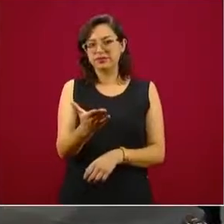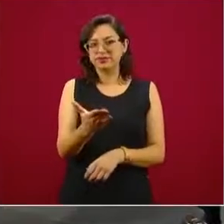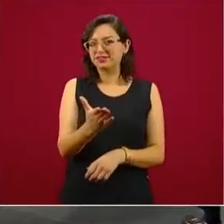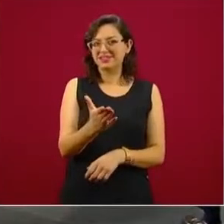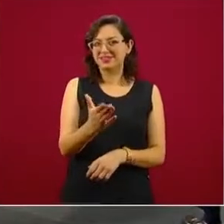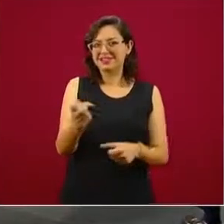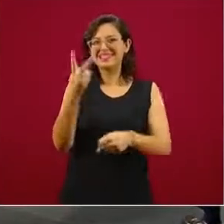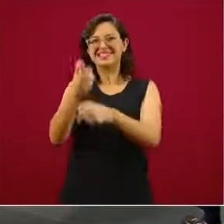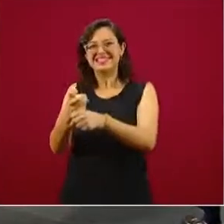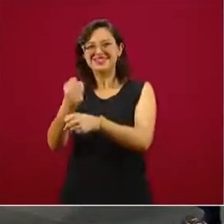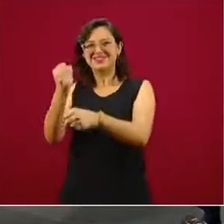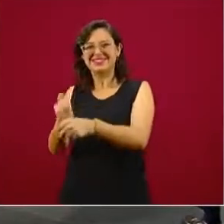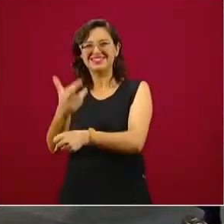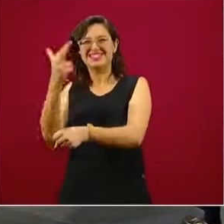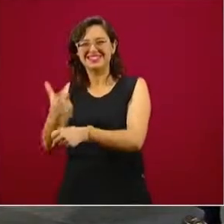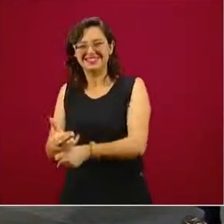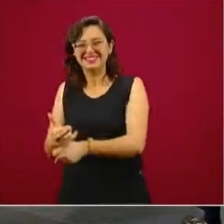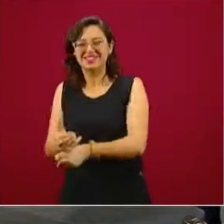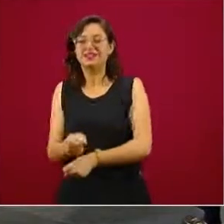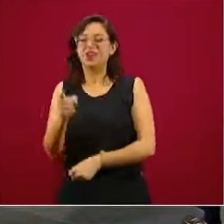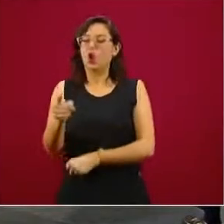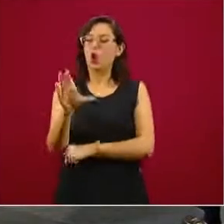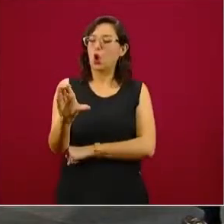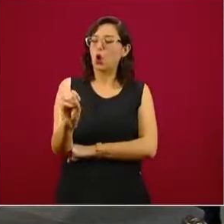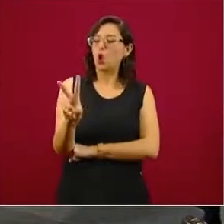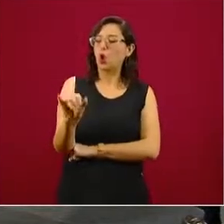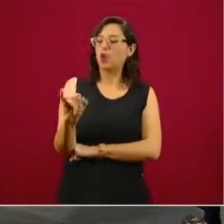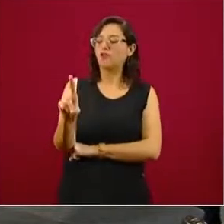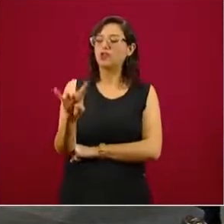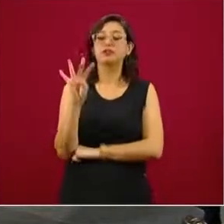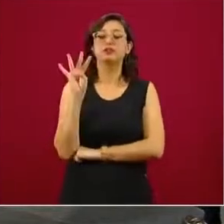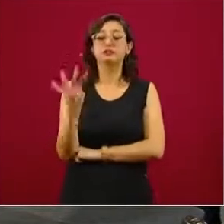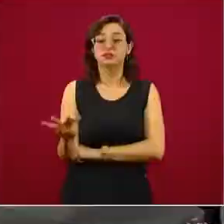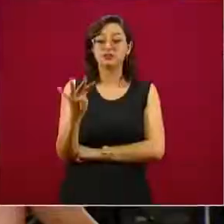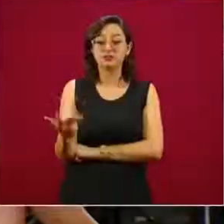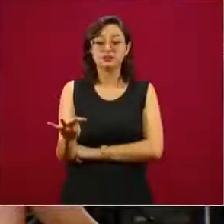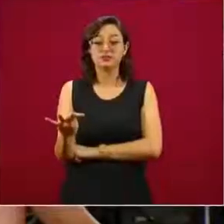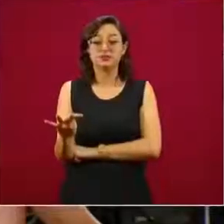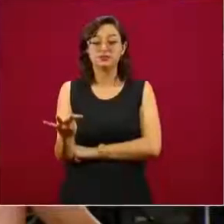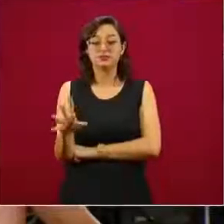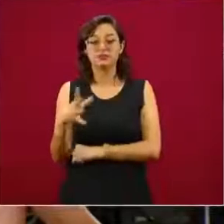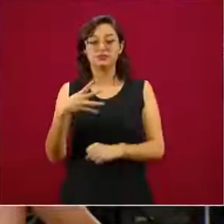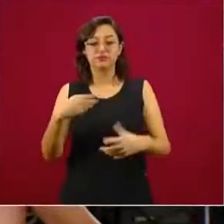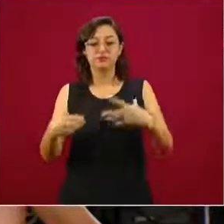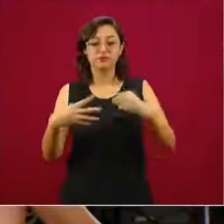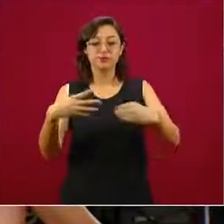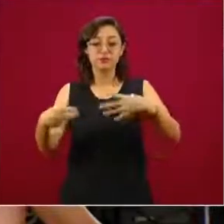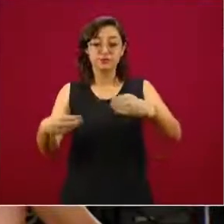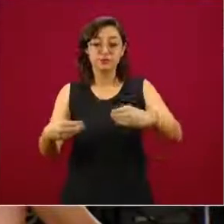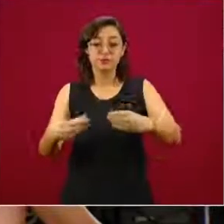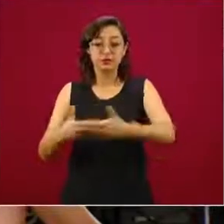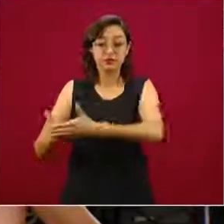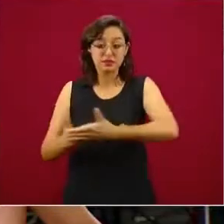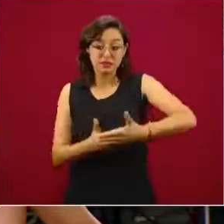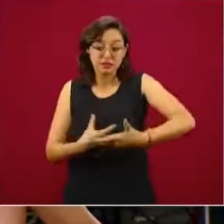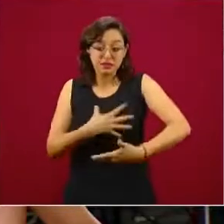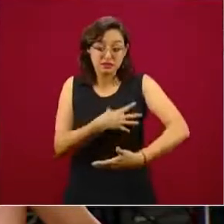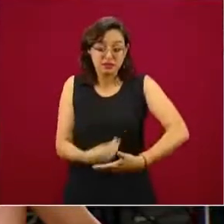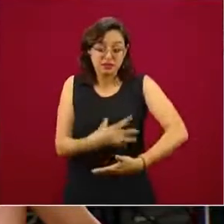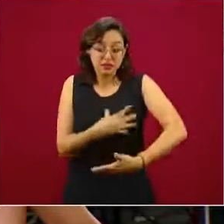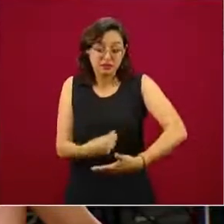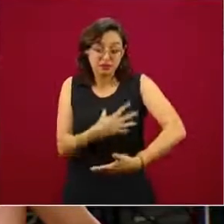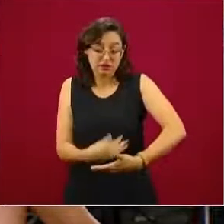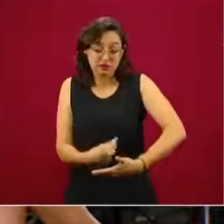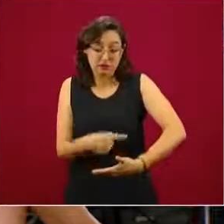subsecretario, si el COVID-19 se transmite por la vía lactante, ya que hay un caso